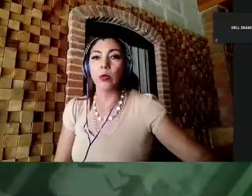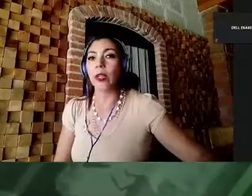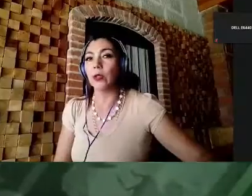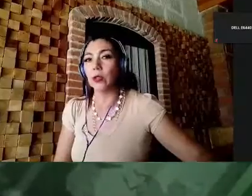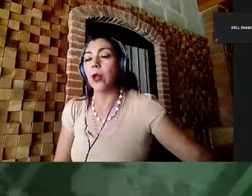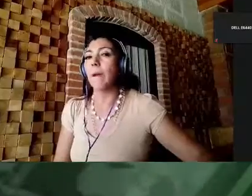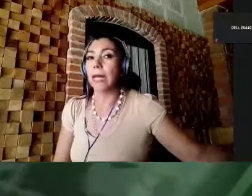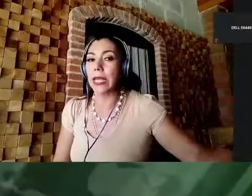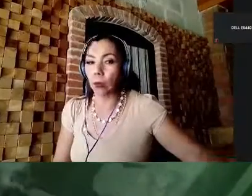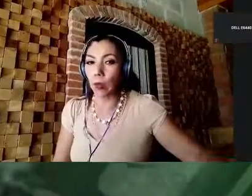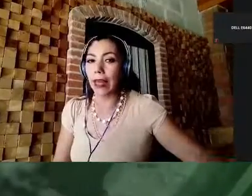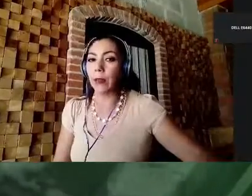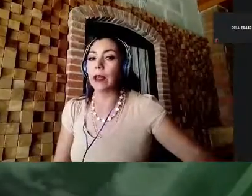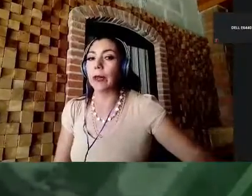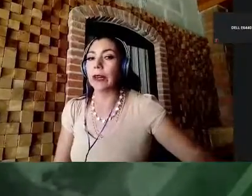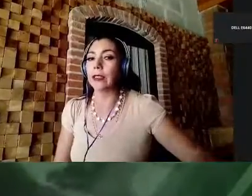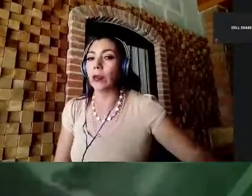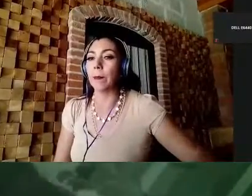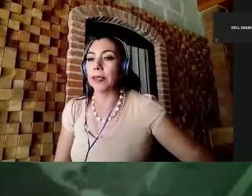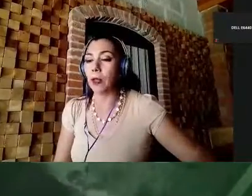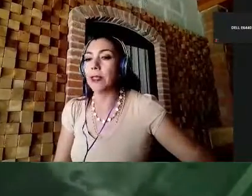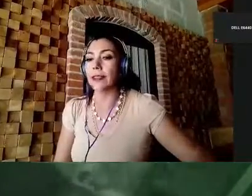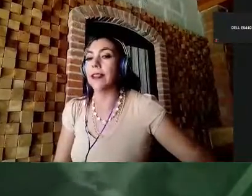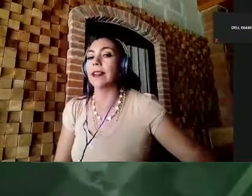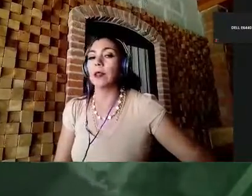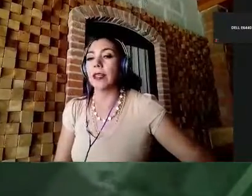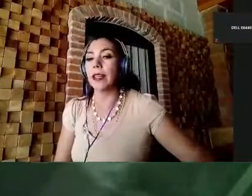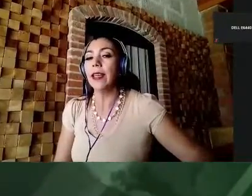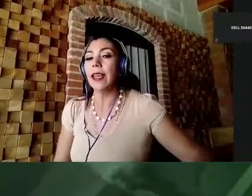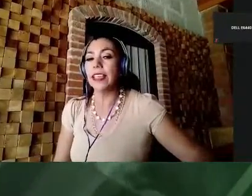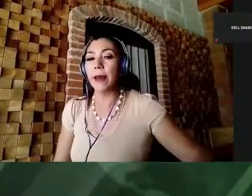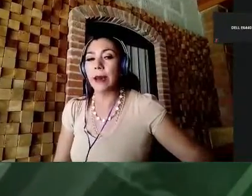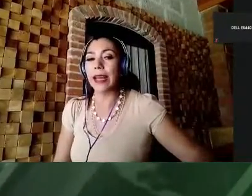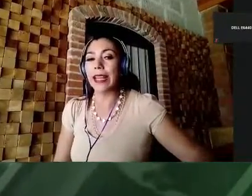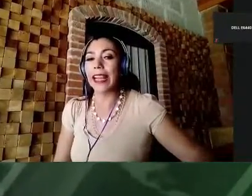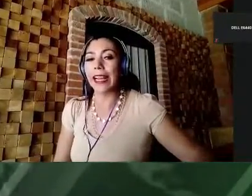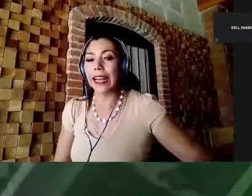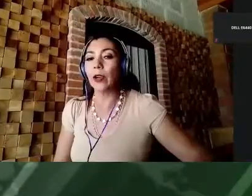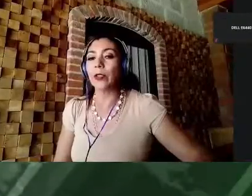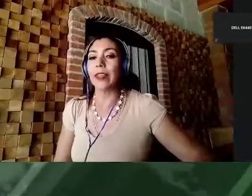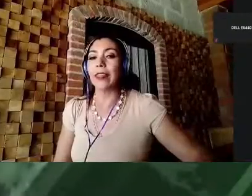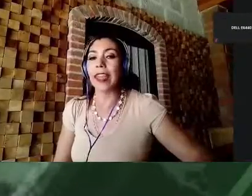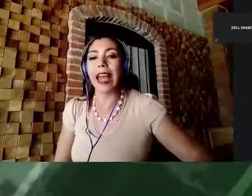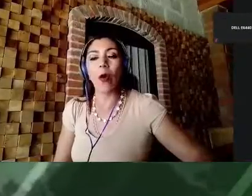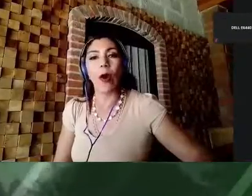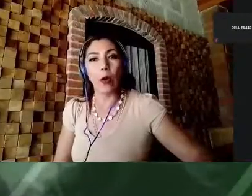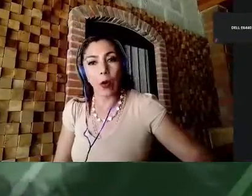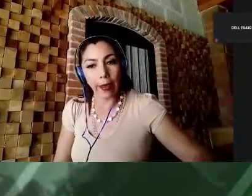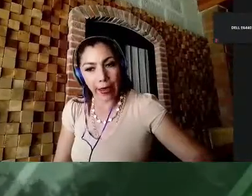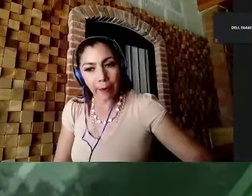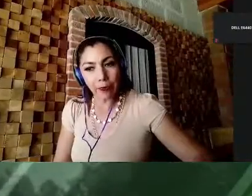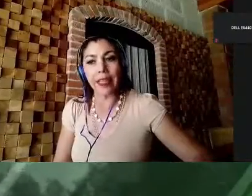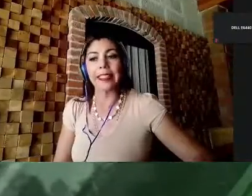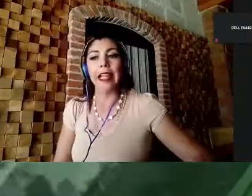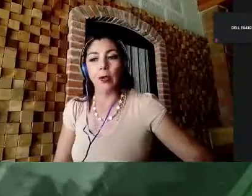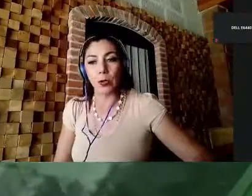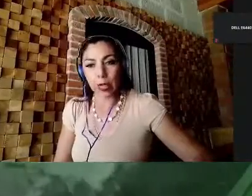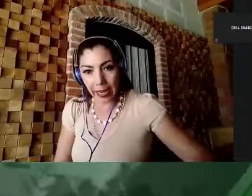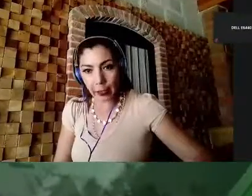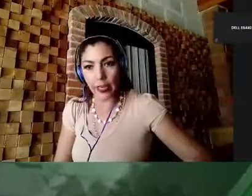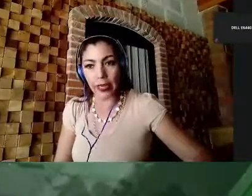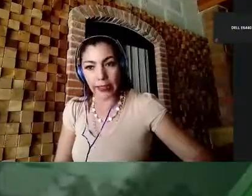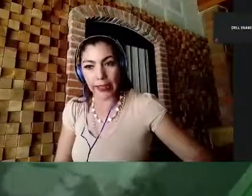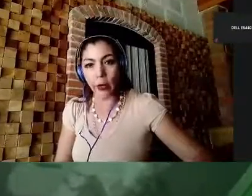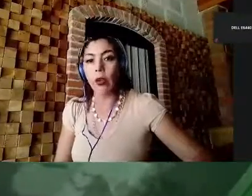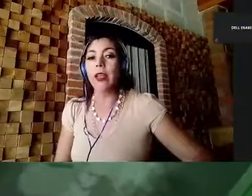a 7 sujetos vinculados a ver qué es lo que pasó. Este centro se llama Guerreros de Agua Nueva en San José